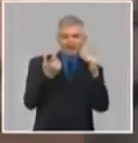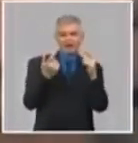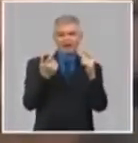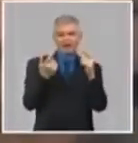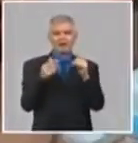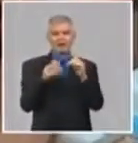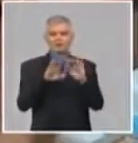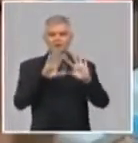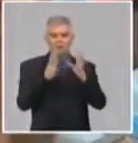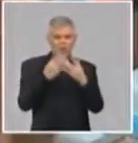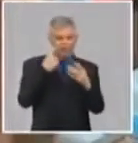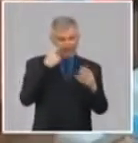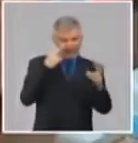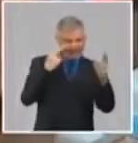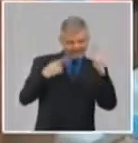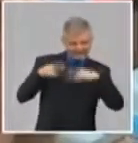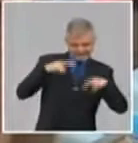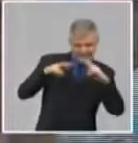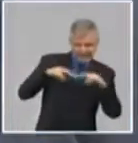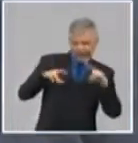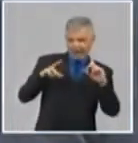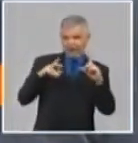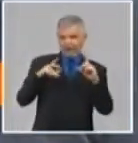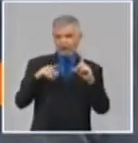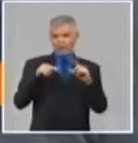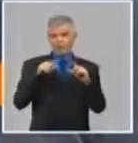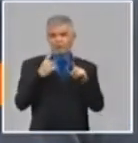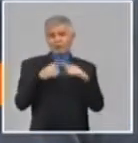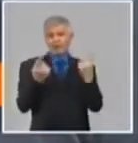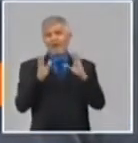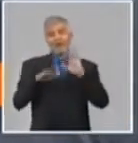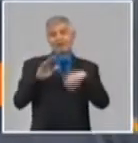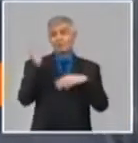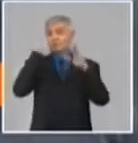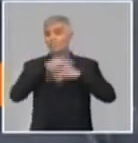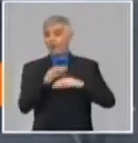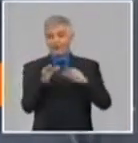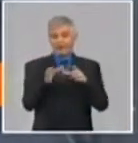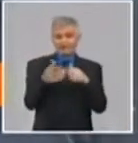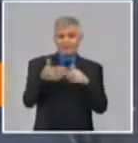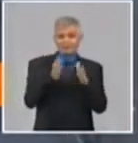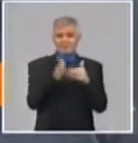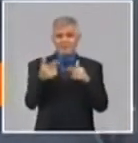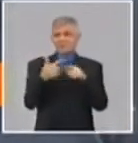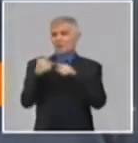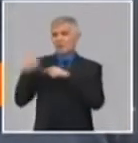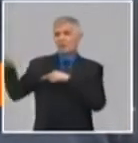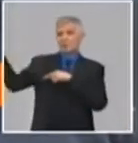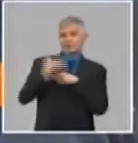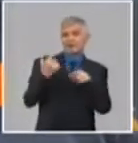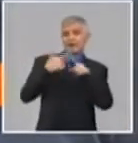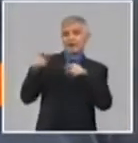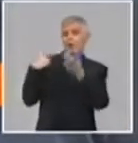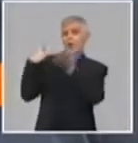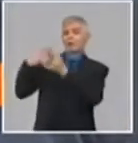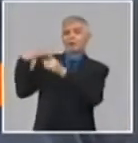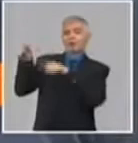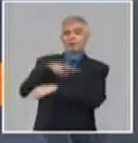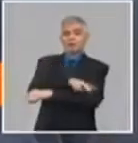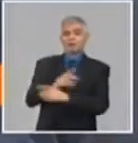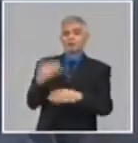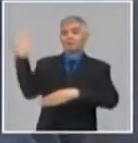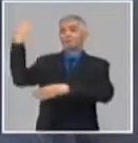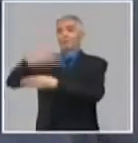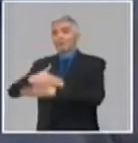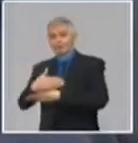siempre llega pieza a través del exterior por la situación que hay con el bloqueo. Entonces, cuando al faltar la pieza hay